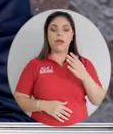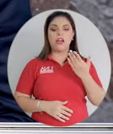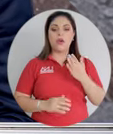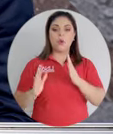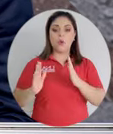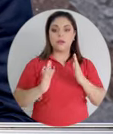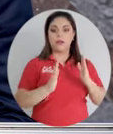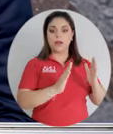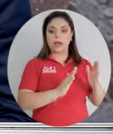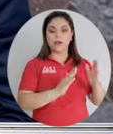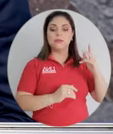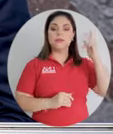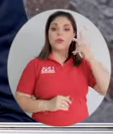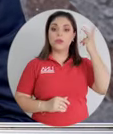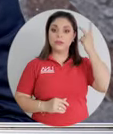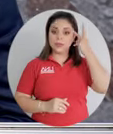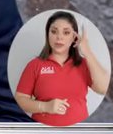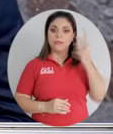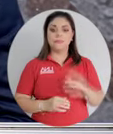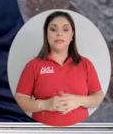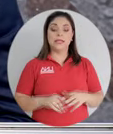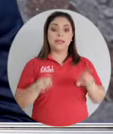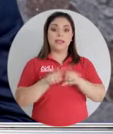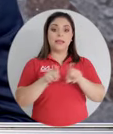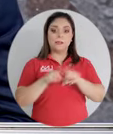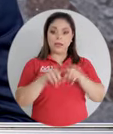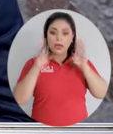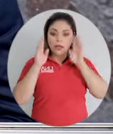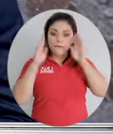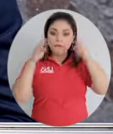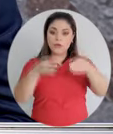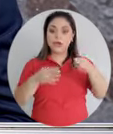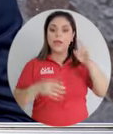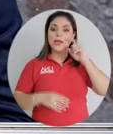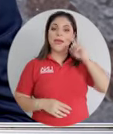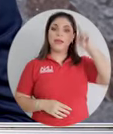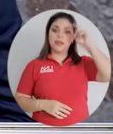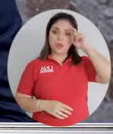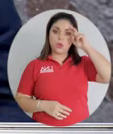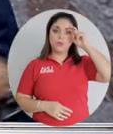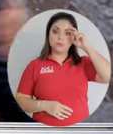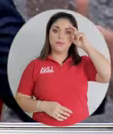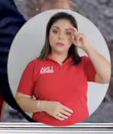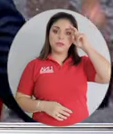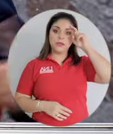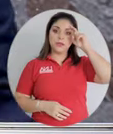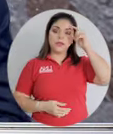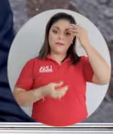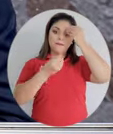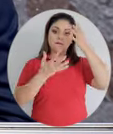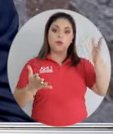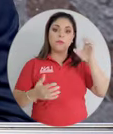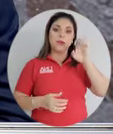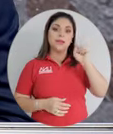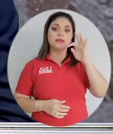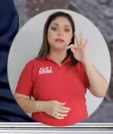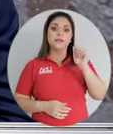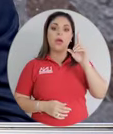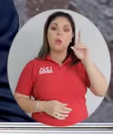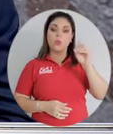una forma también de ordenar la política. Y luego el enfoque de género que viene insistiendo